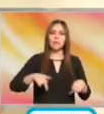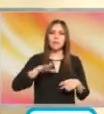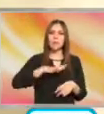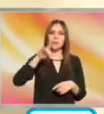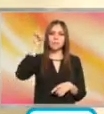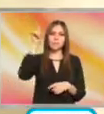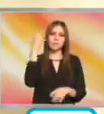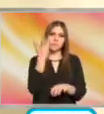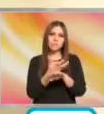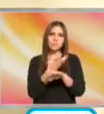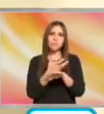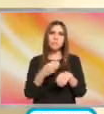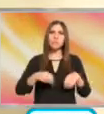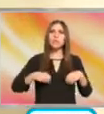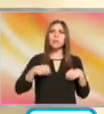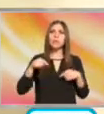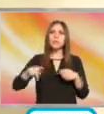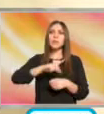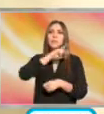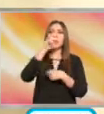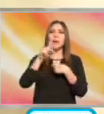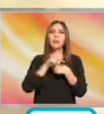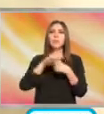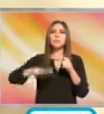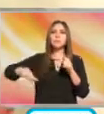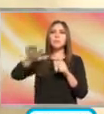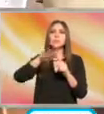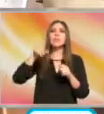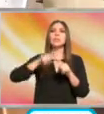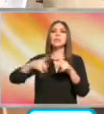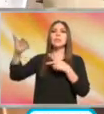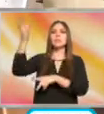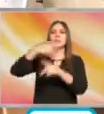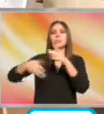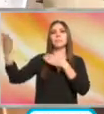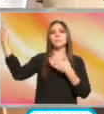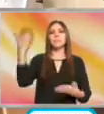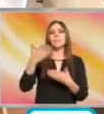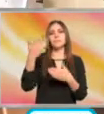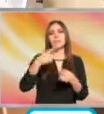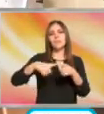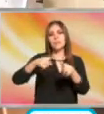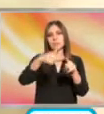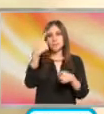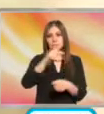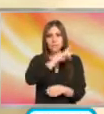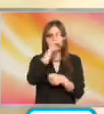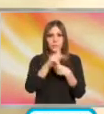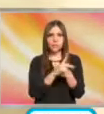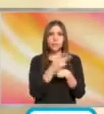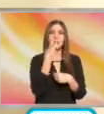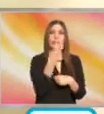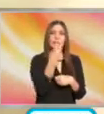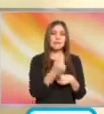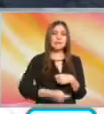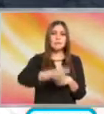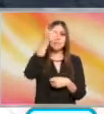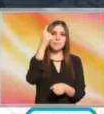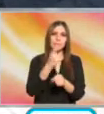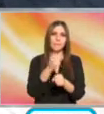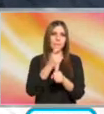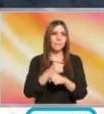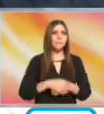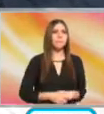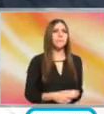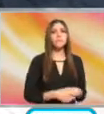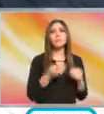Estados Unidos viviendo en su país de estos provenientes de estos 7 países. Okay. Esas son las fundamentaciones principales. Porque mucha